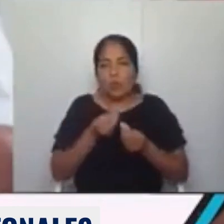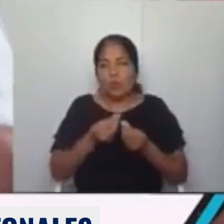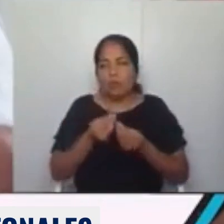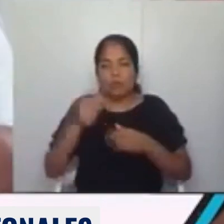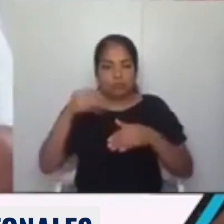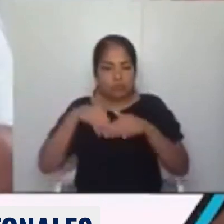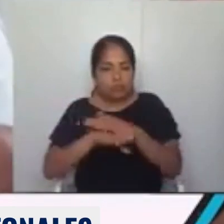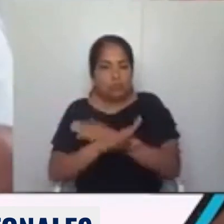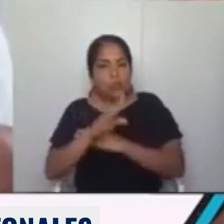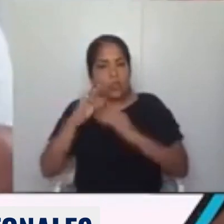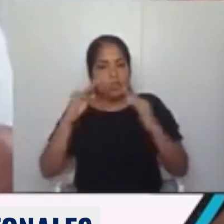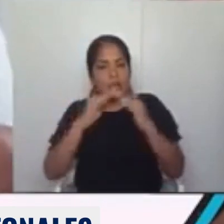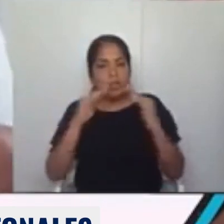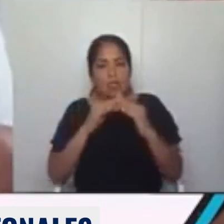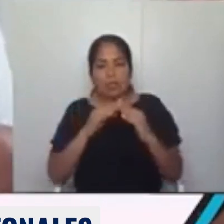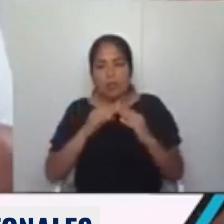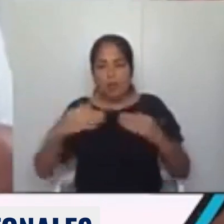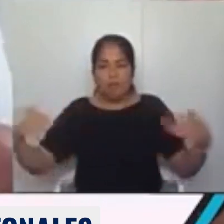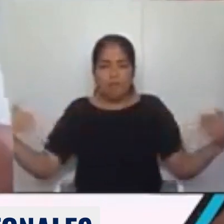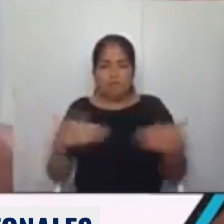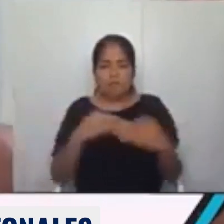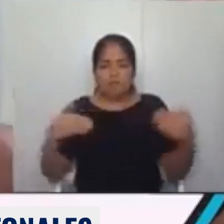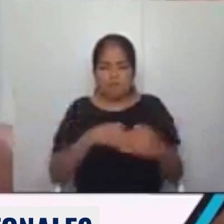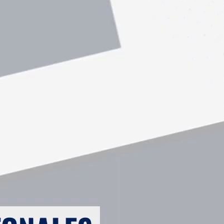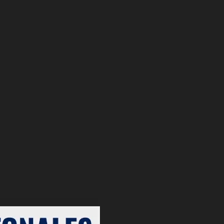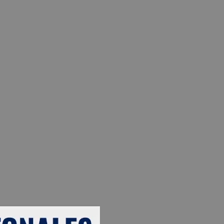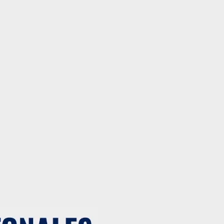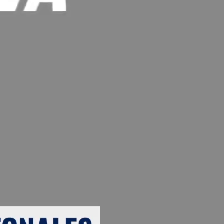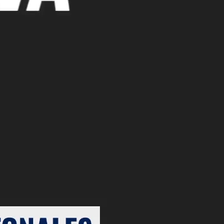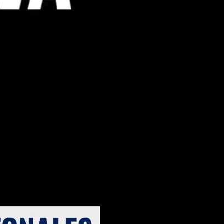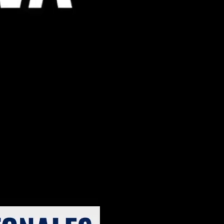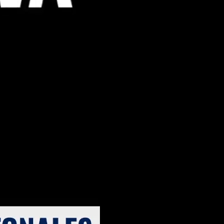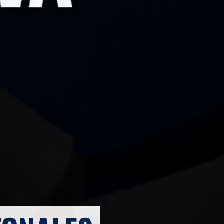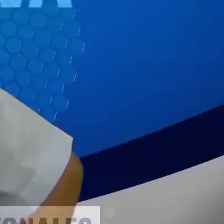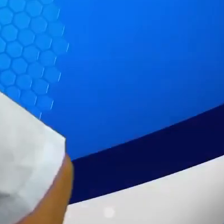el riesgo de cruzar una pista de alto tránsito. Muchas gracias.